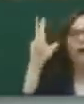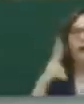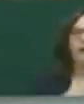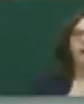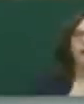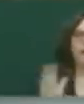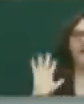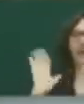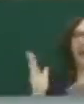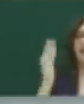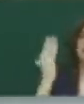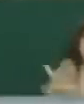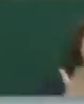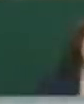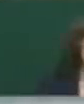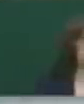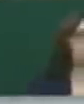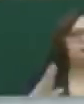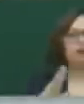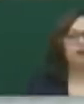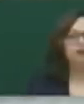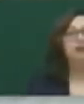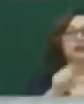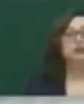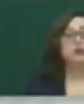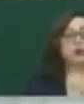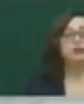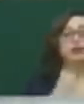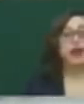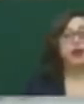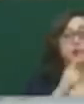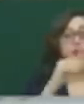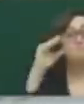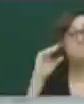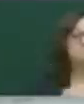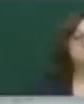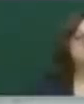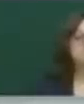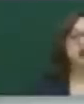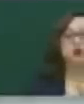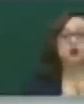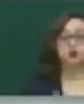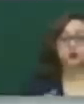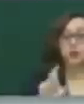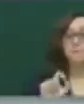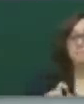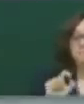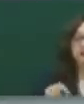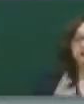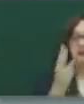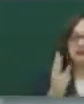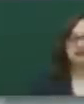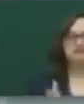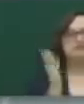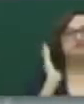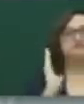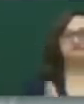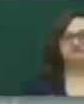extracontinental. Y en 1823, al fin, una política